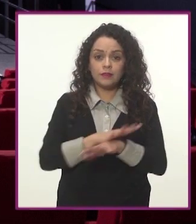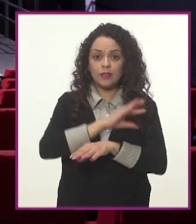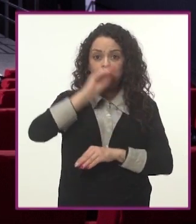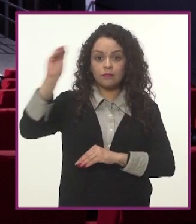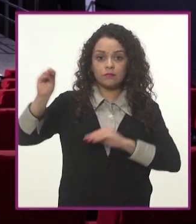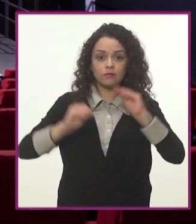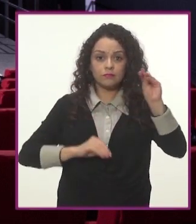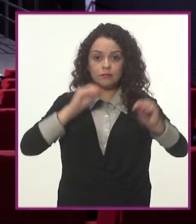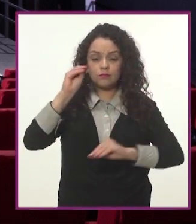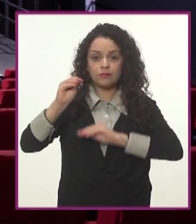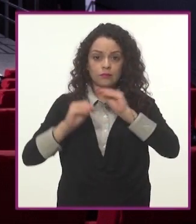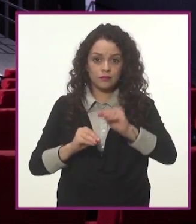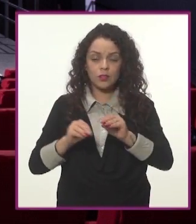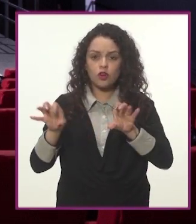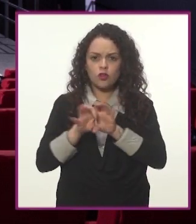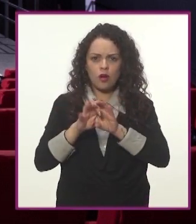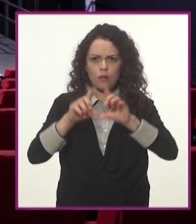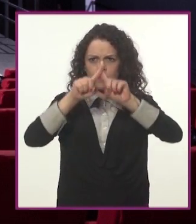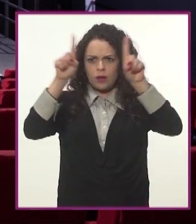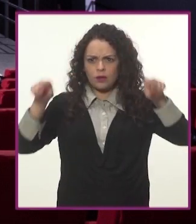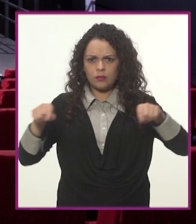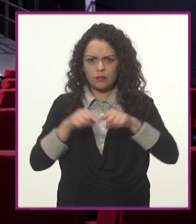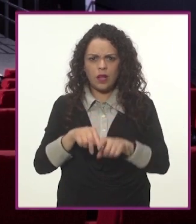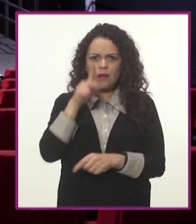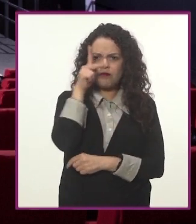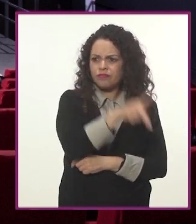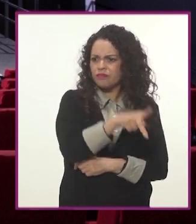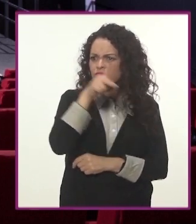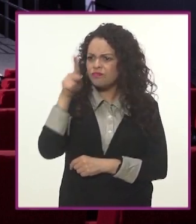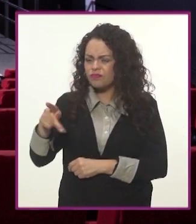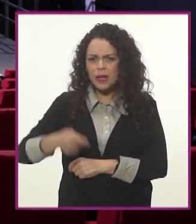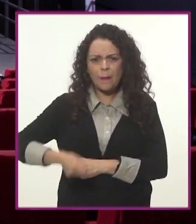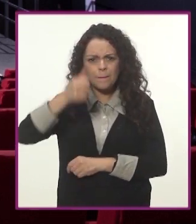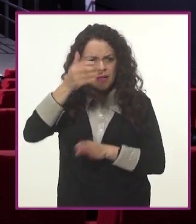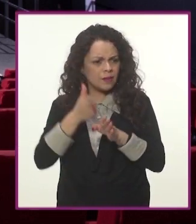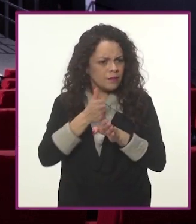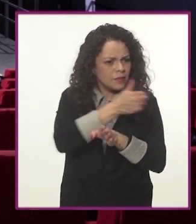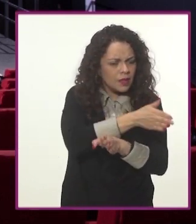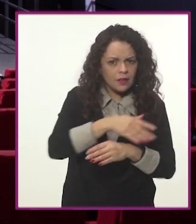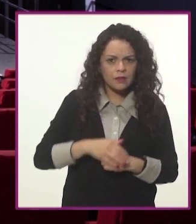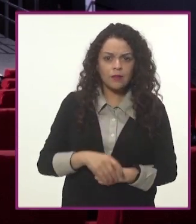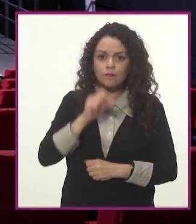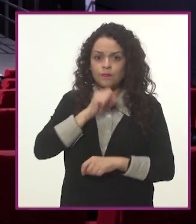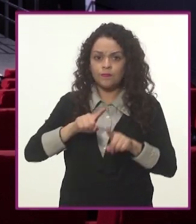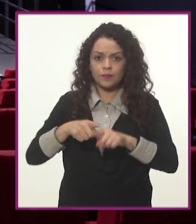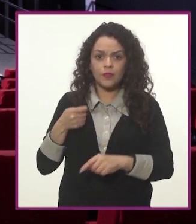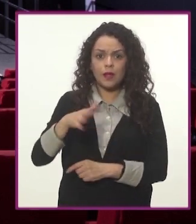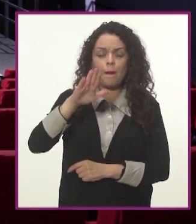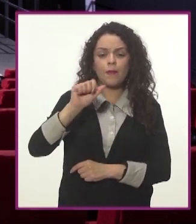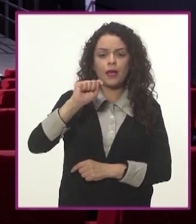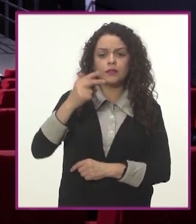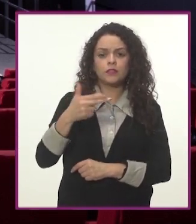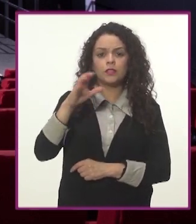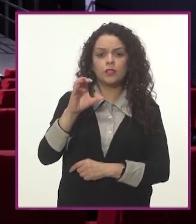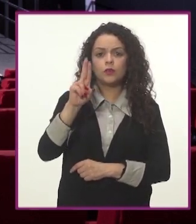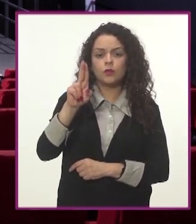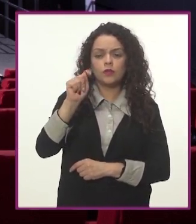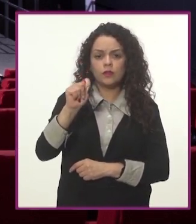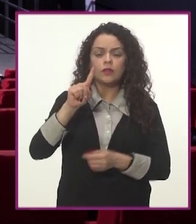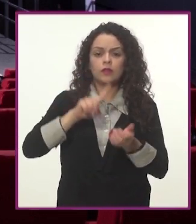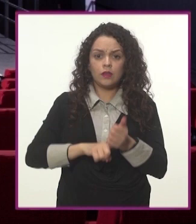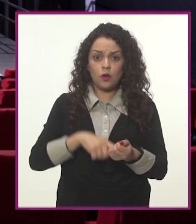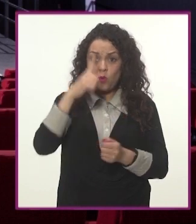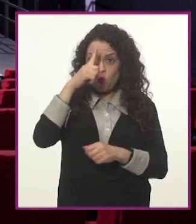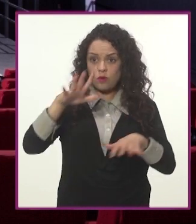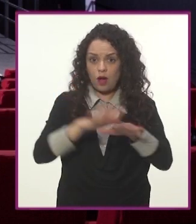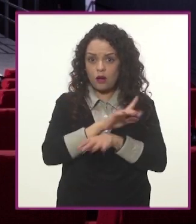una composición del encuadre prácticamente idéntica a la del primero. También se le llama match cut al corte que pasa de un plano a